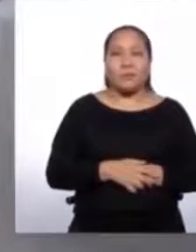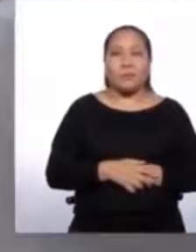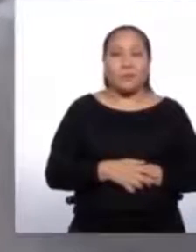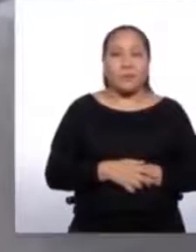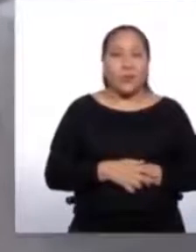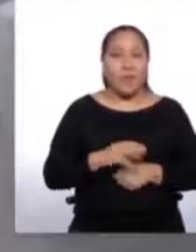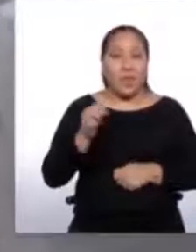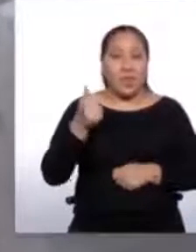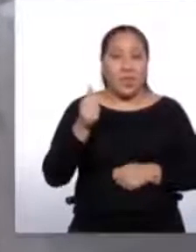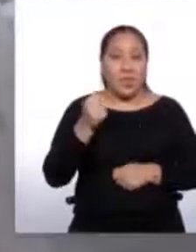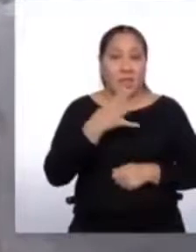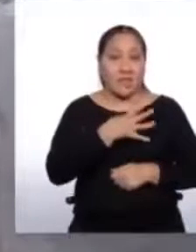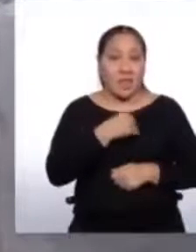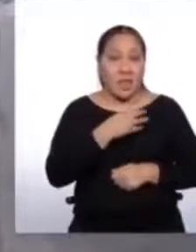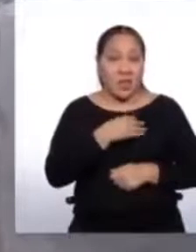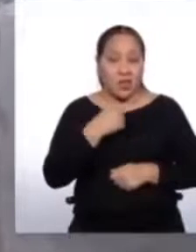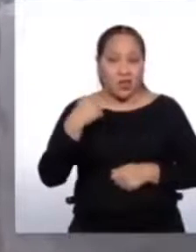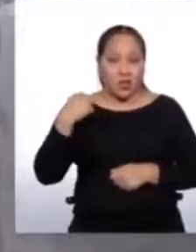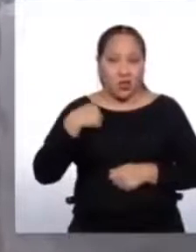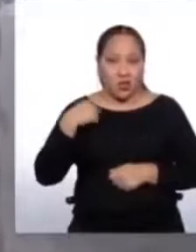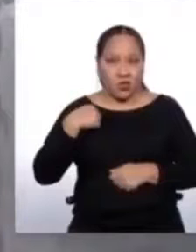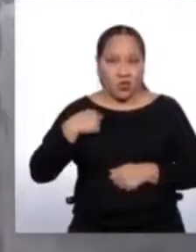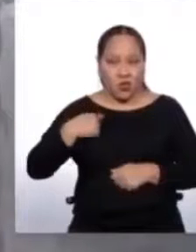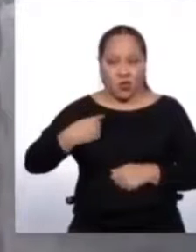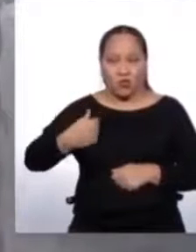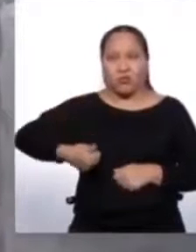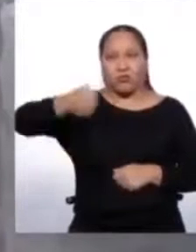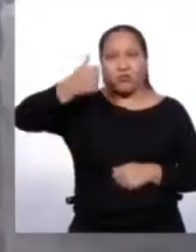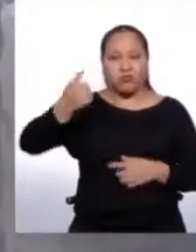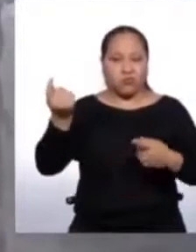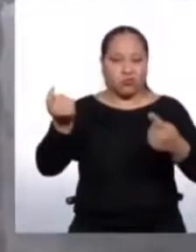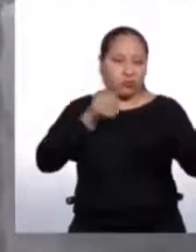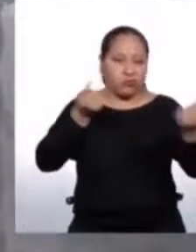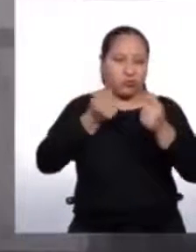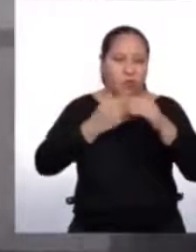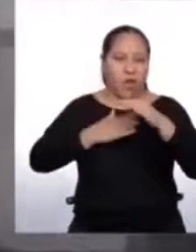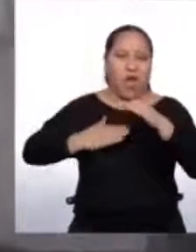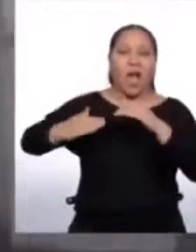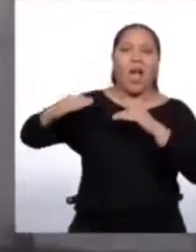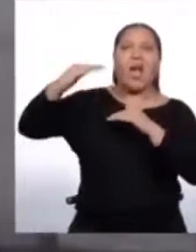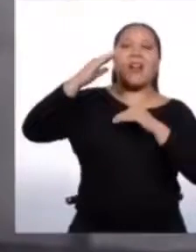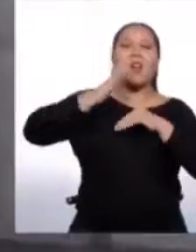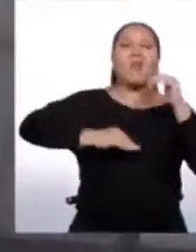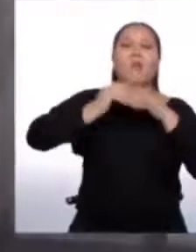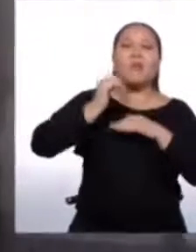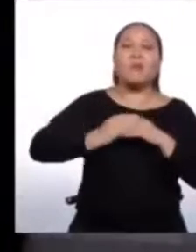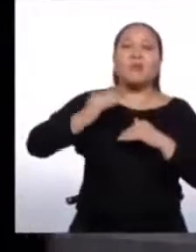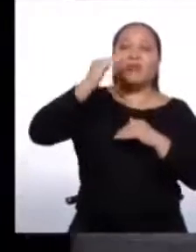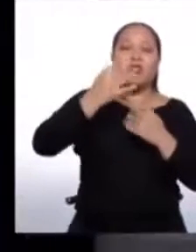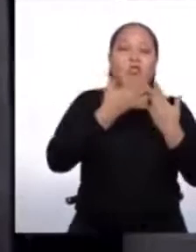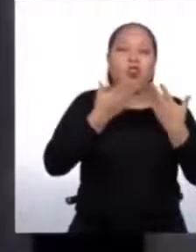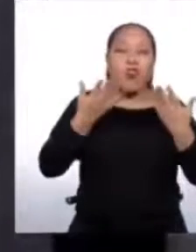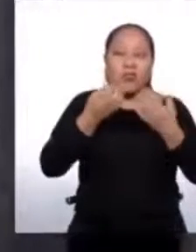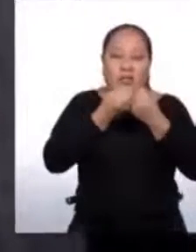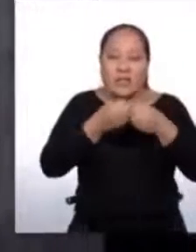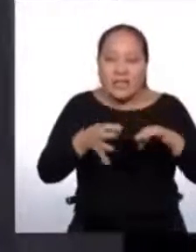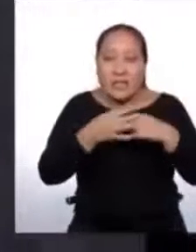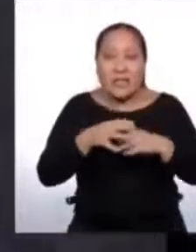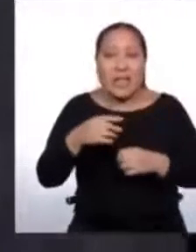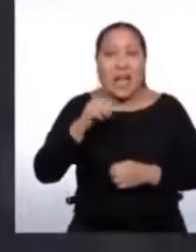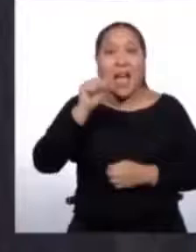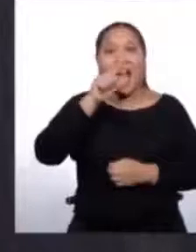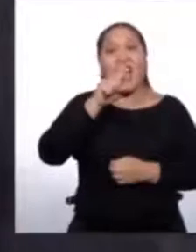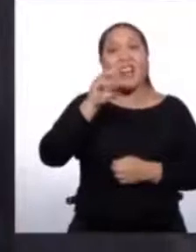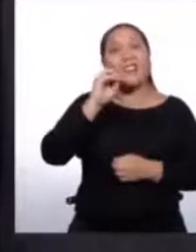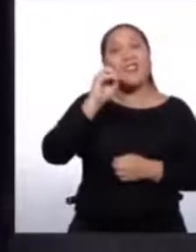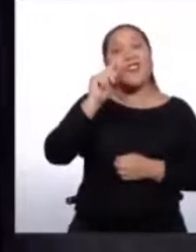A los 10 años, yo era el monarca de las azoteas y gobernaba pacíficamente mi reino de objetos destruidos. Las azoteas